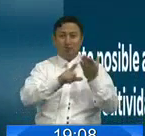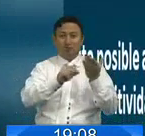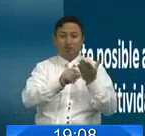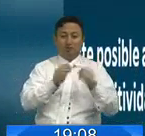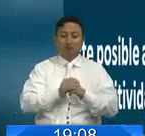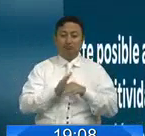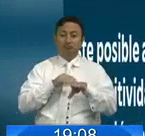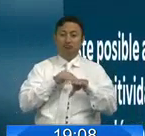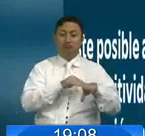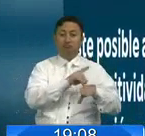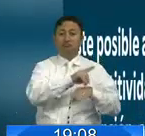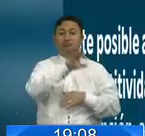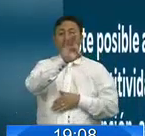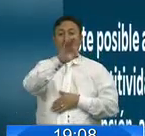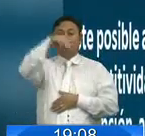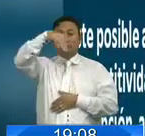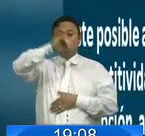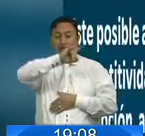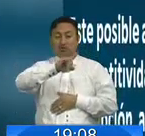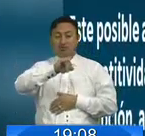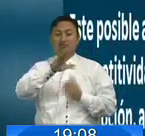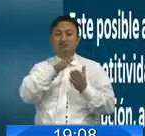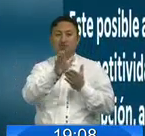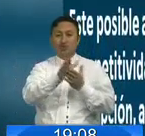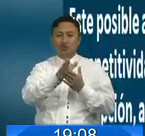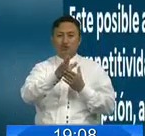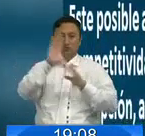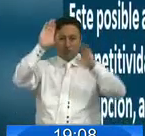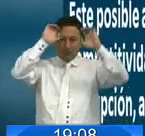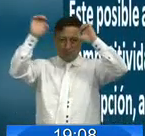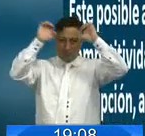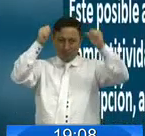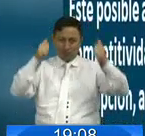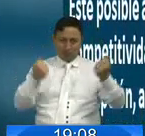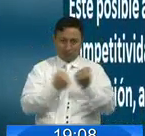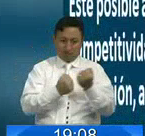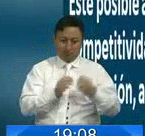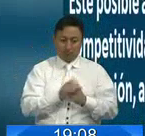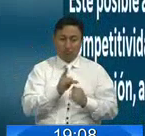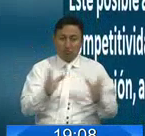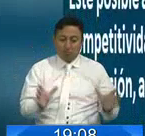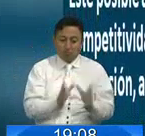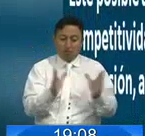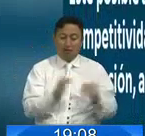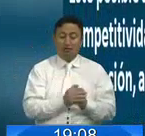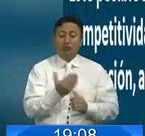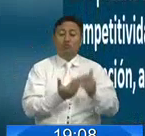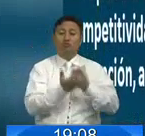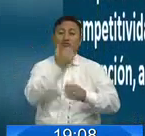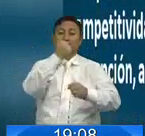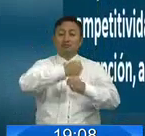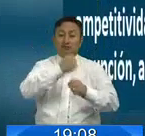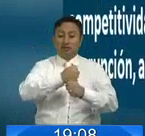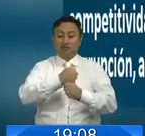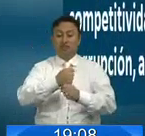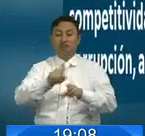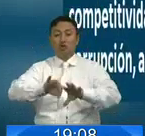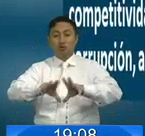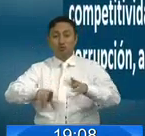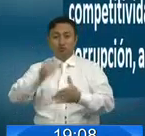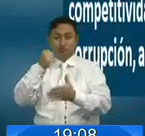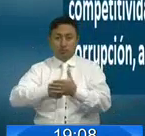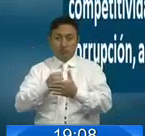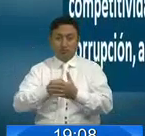respaldado por el FMI como socio estratégico. Esto para impulsar la competitividad, creación de empleo, la lucha contra la corrupción